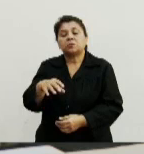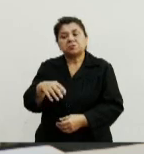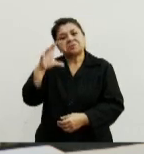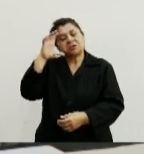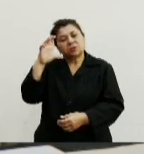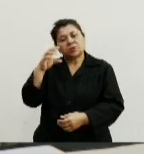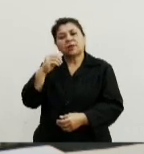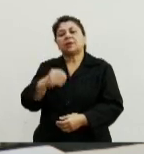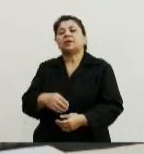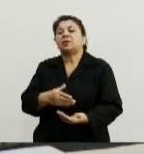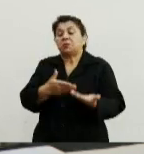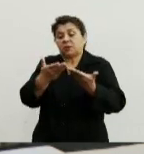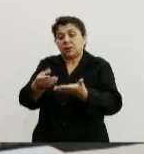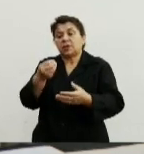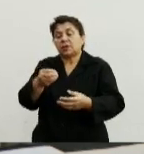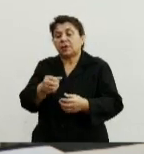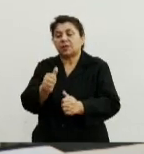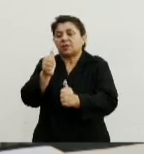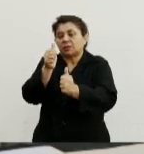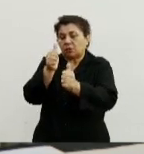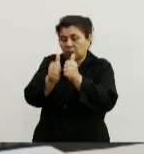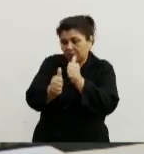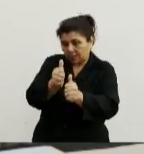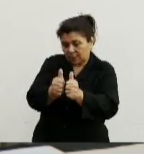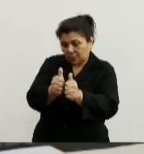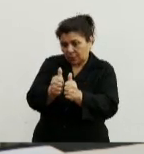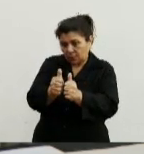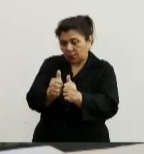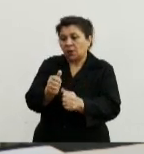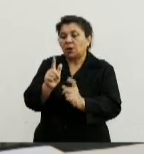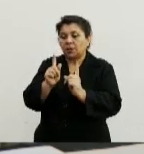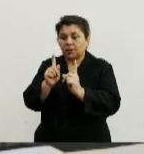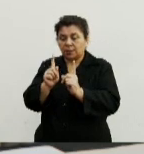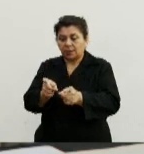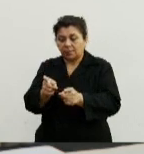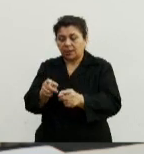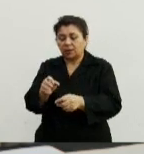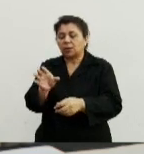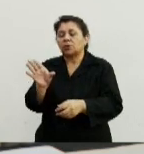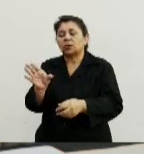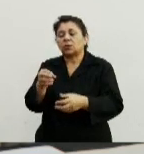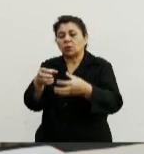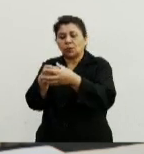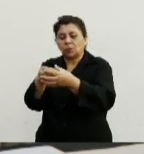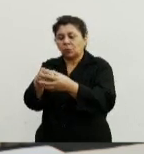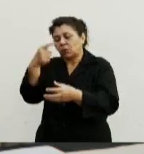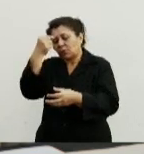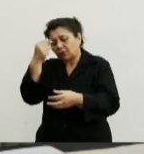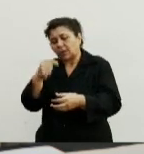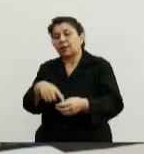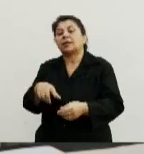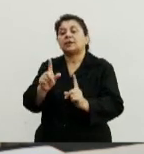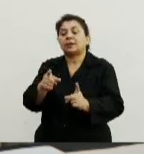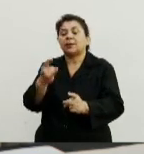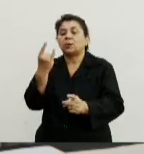tanto por el lado de los empresarios como también de todo lo que es la gente de butano choferes es lograr que